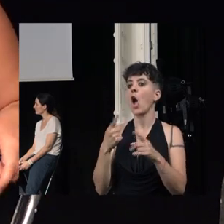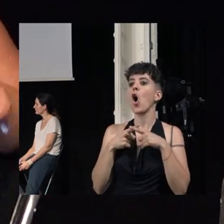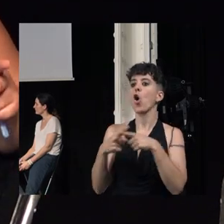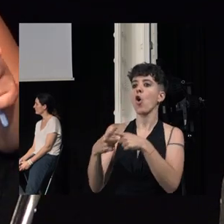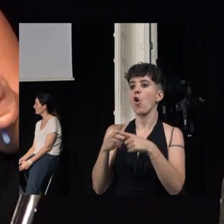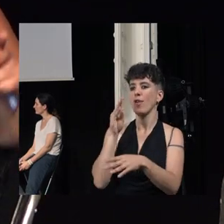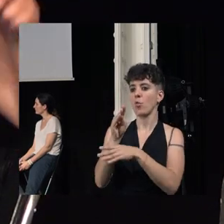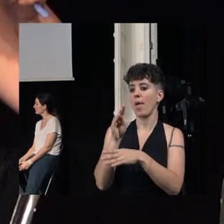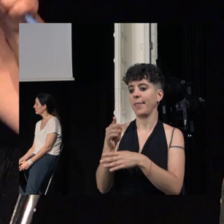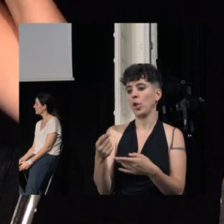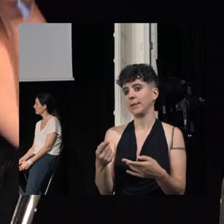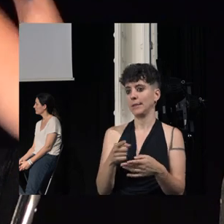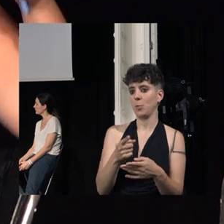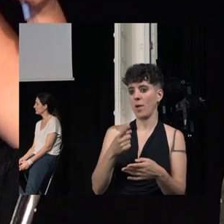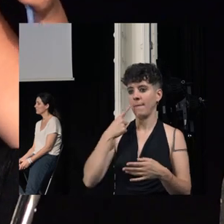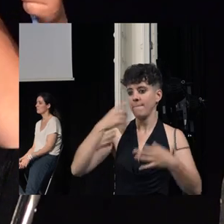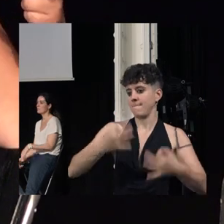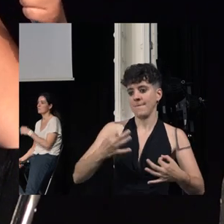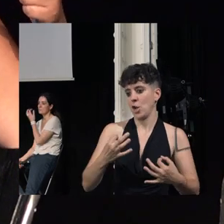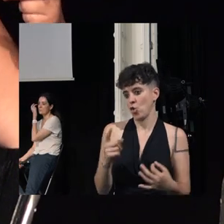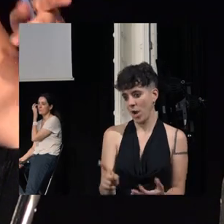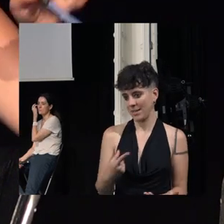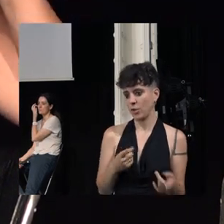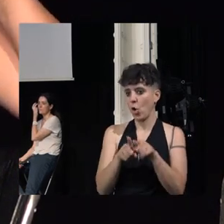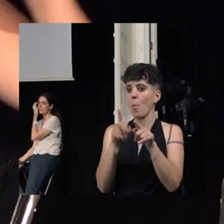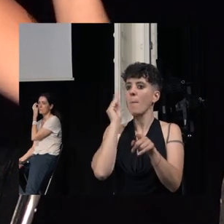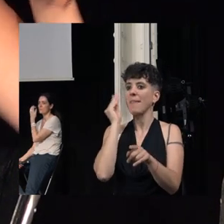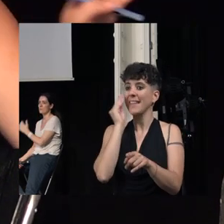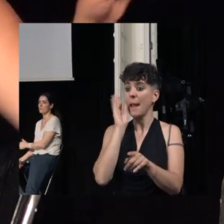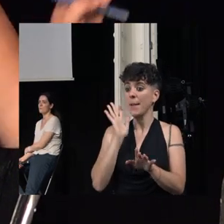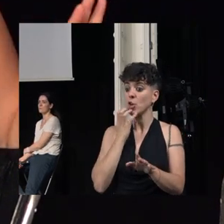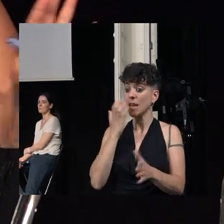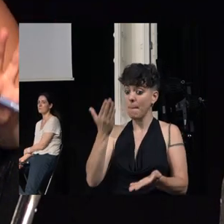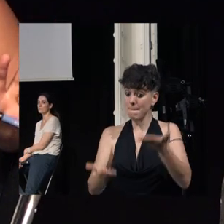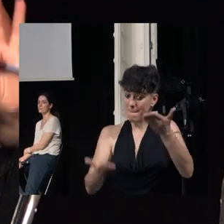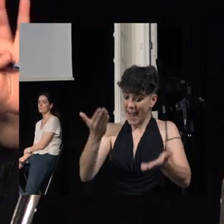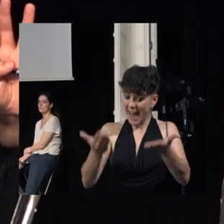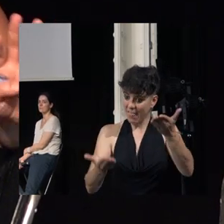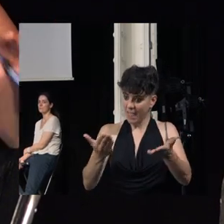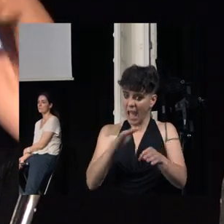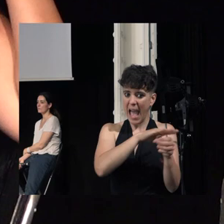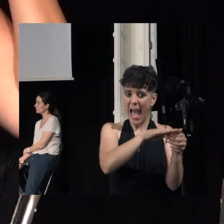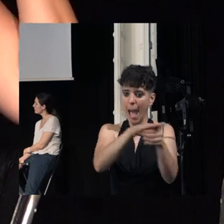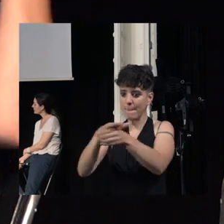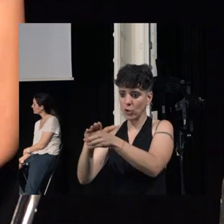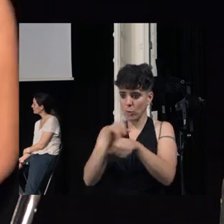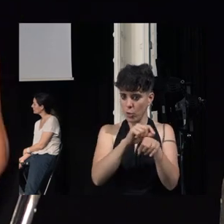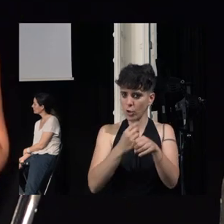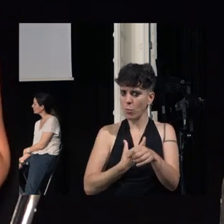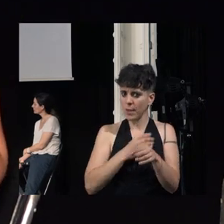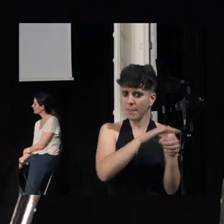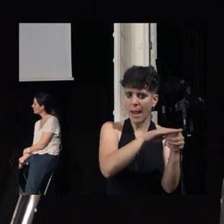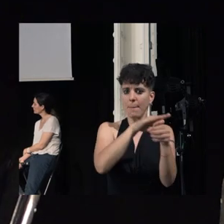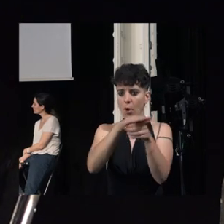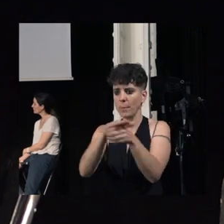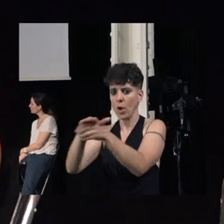mentira. Pero si lo ponemos en una balanza, dentro de los ámbitos de política municipal, si pensamos dónde